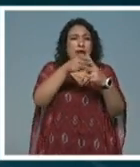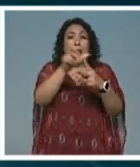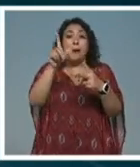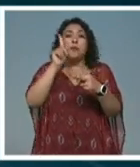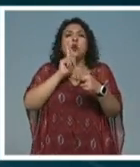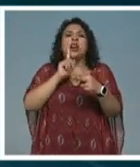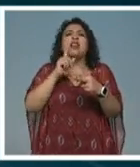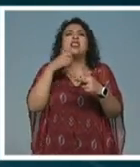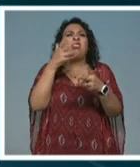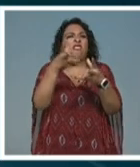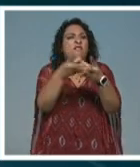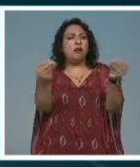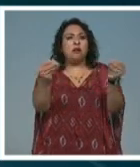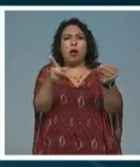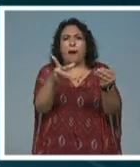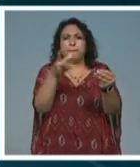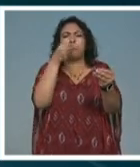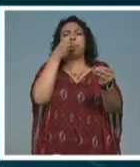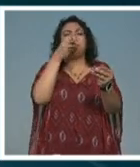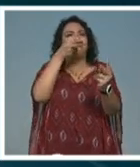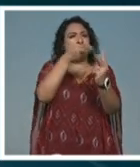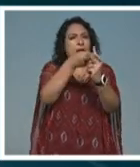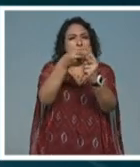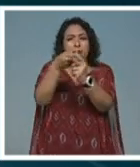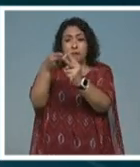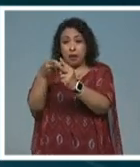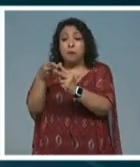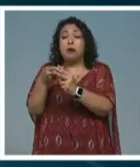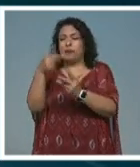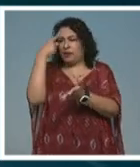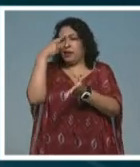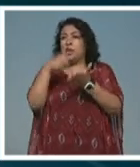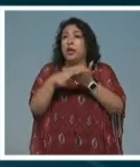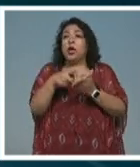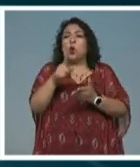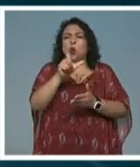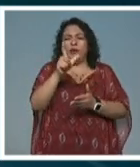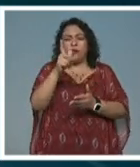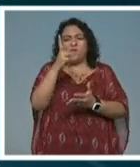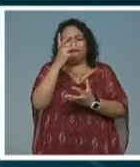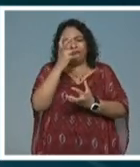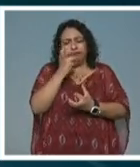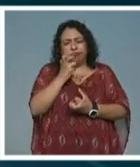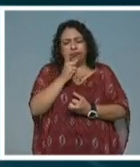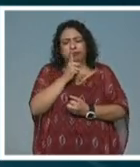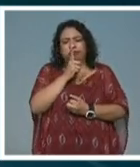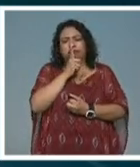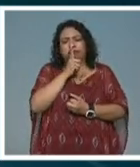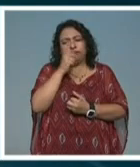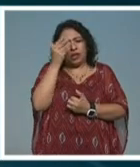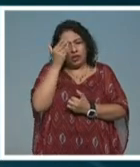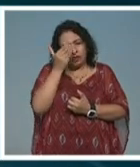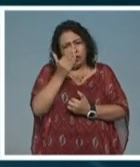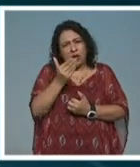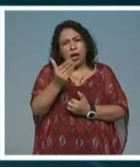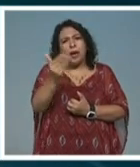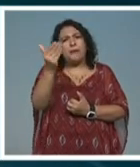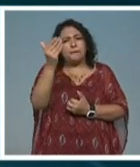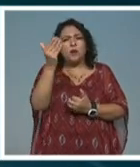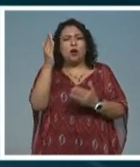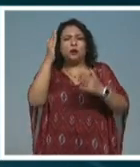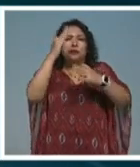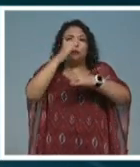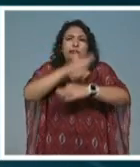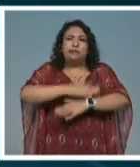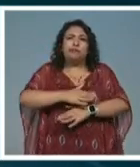quieren desaparecerlas y callarlas. Creo que en el silencio del duelo, que nos ha llevado tanto tiempo,